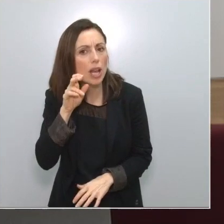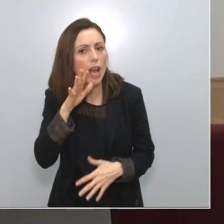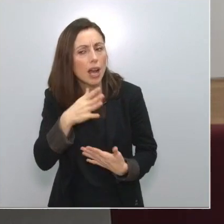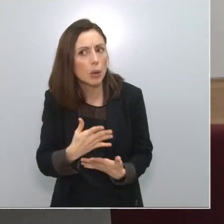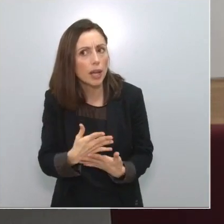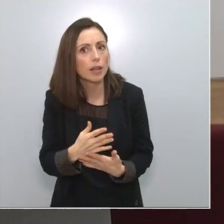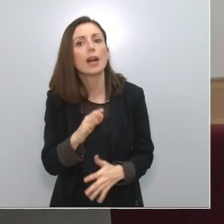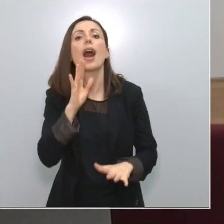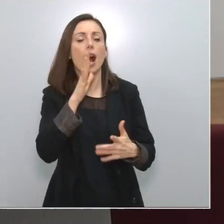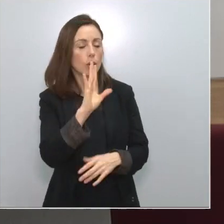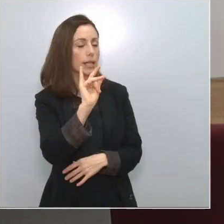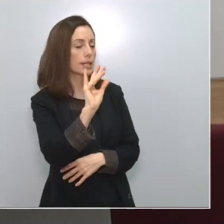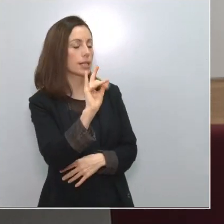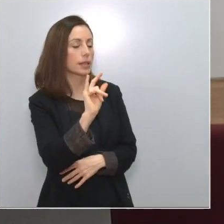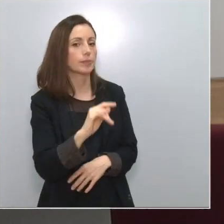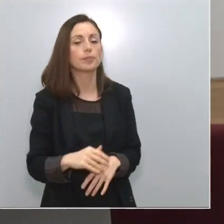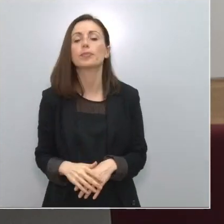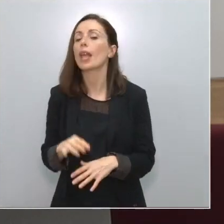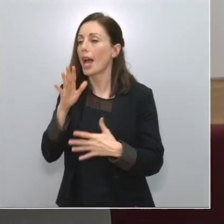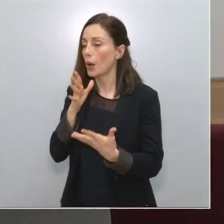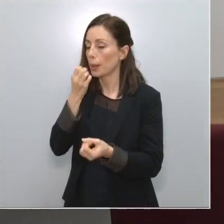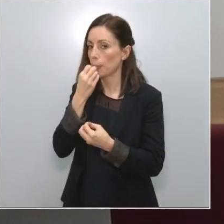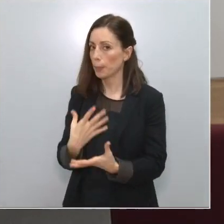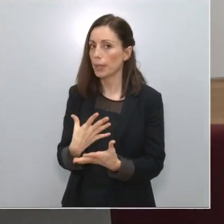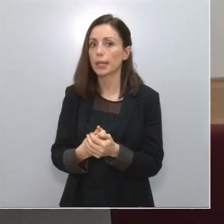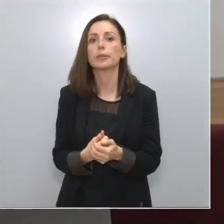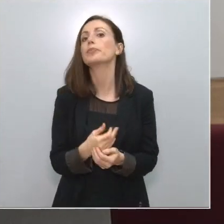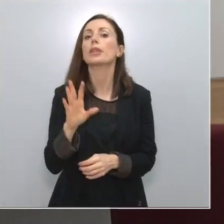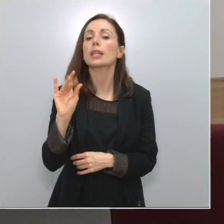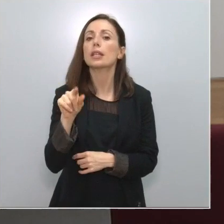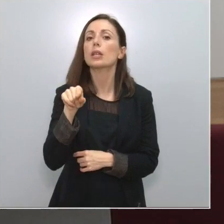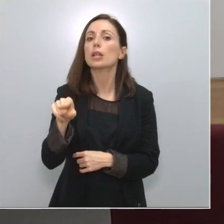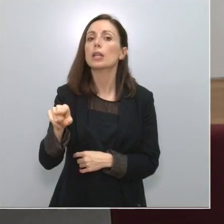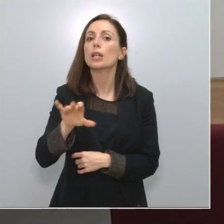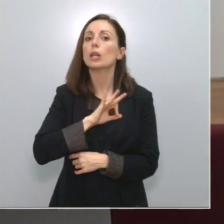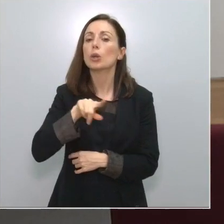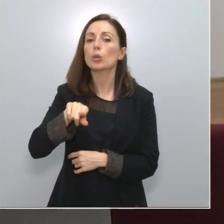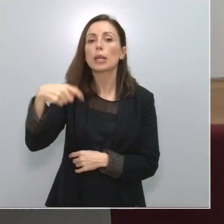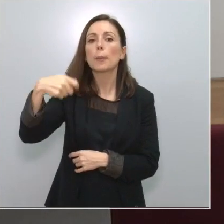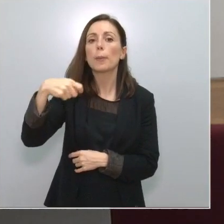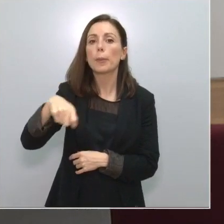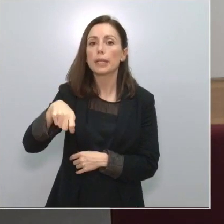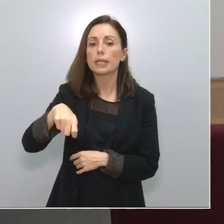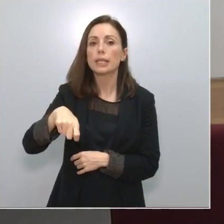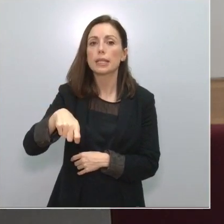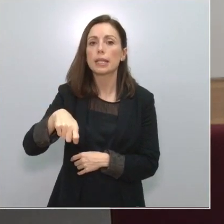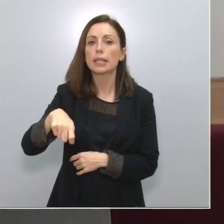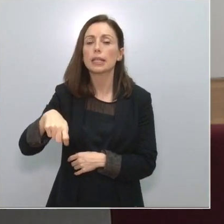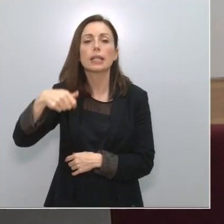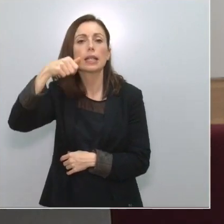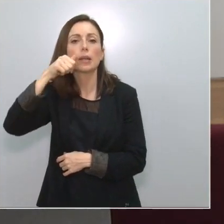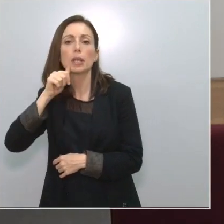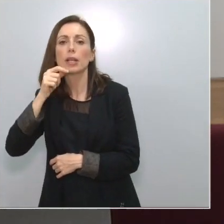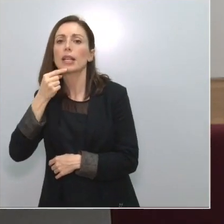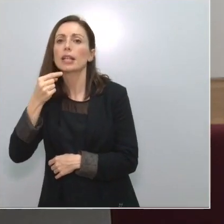¿Ahora? Ahora, perfecto. ¿Se oye? Ahora, bien. Si cuando usted le comentó al presidente del Gobierno, Pedro Sánchez, que le